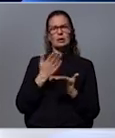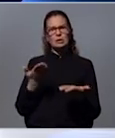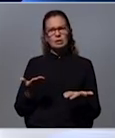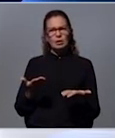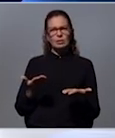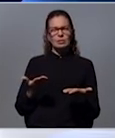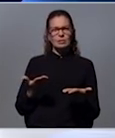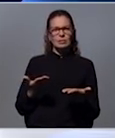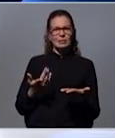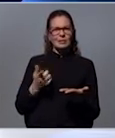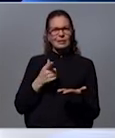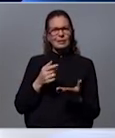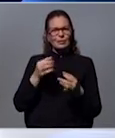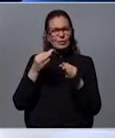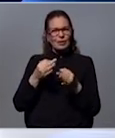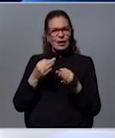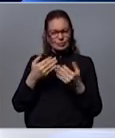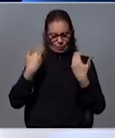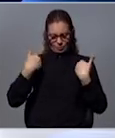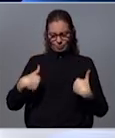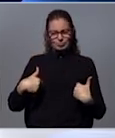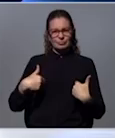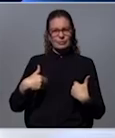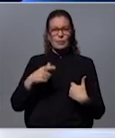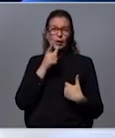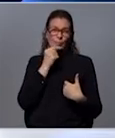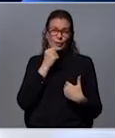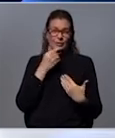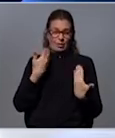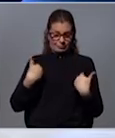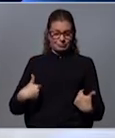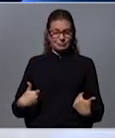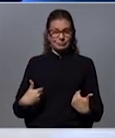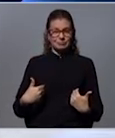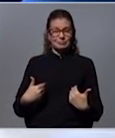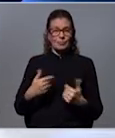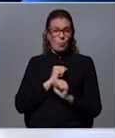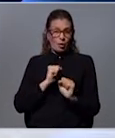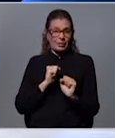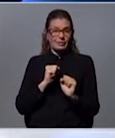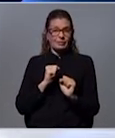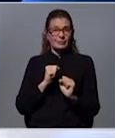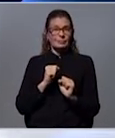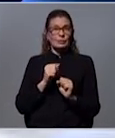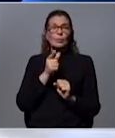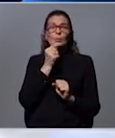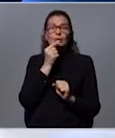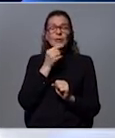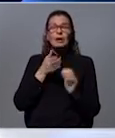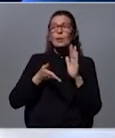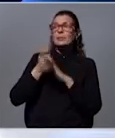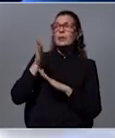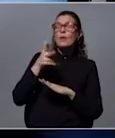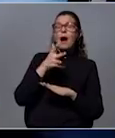y ciertamente tienen estado físico para actuar como policía entonces y además cuando tienen que actuar como policías los mandamos a